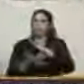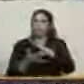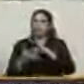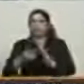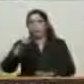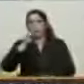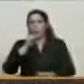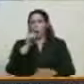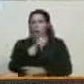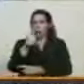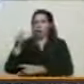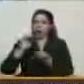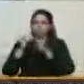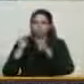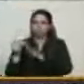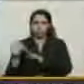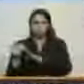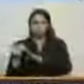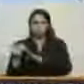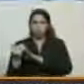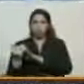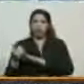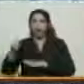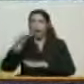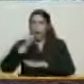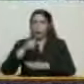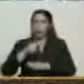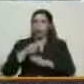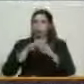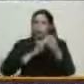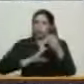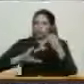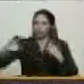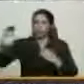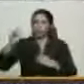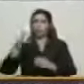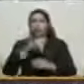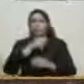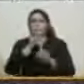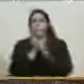comunal para abastecer de este vital líquido a cada punto de nuestra geografía.